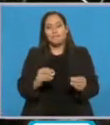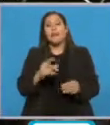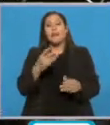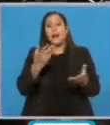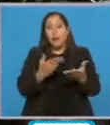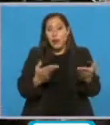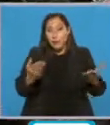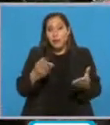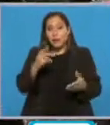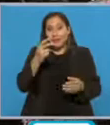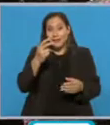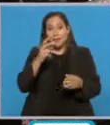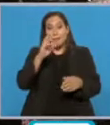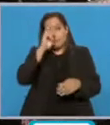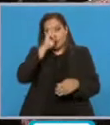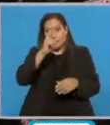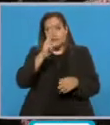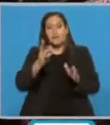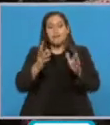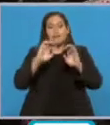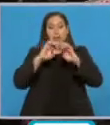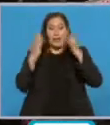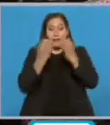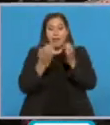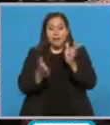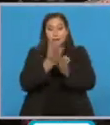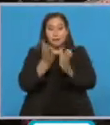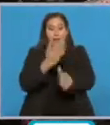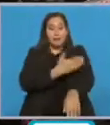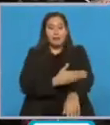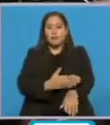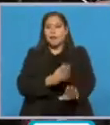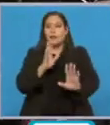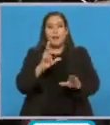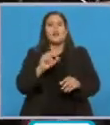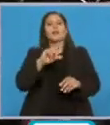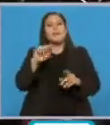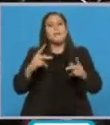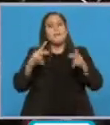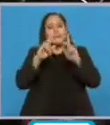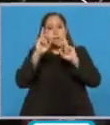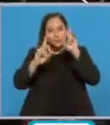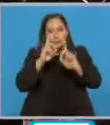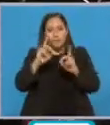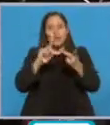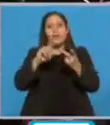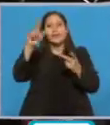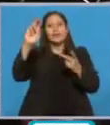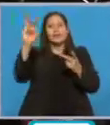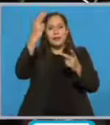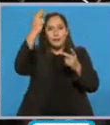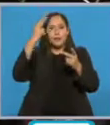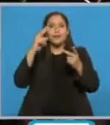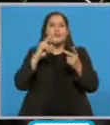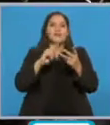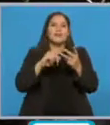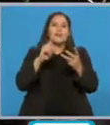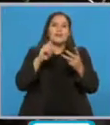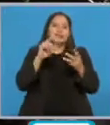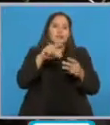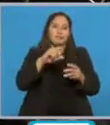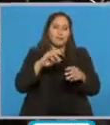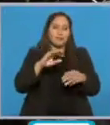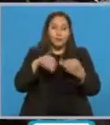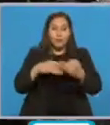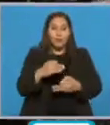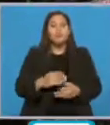prohibido construir estadios de madera. Ya vendrían luego el Palacio de los Deportes, el estadio del CU, Ciudad Universitaria, en